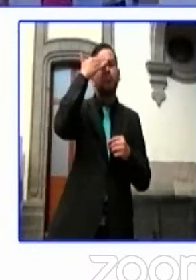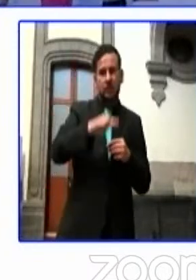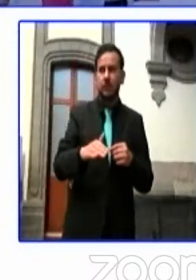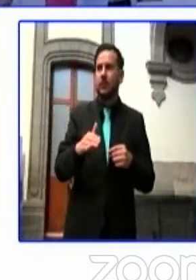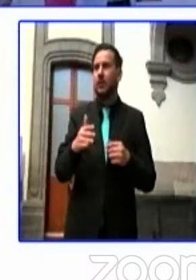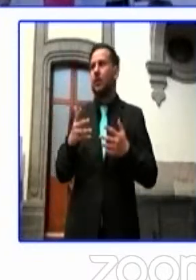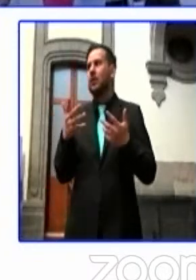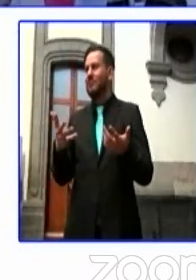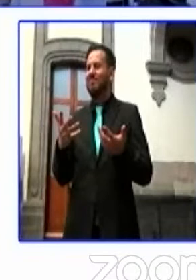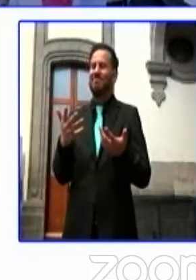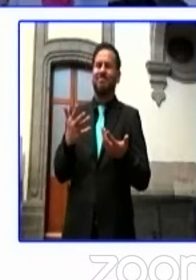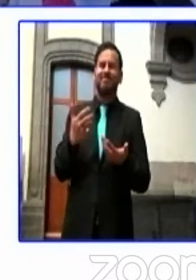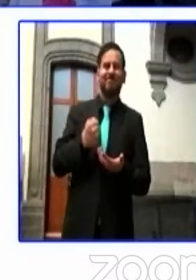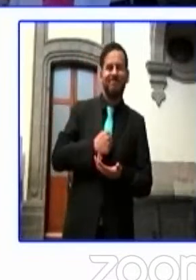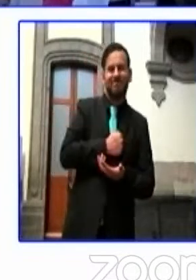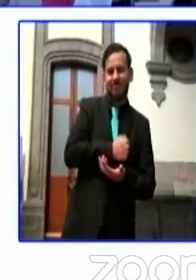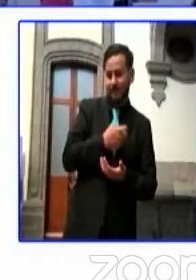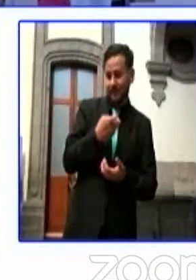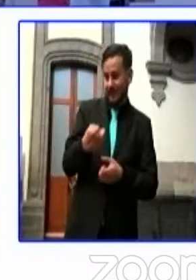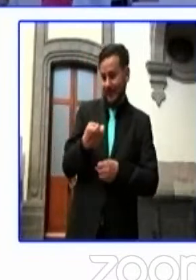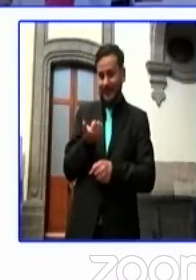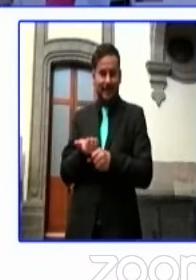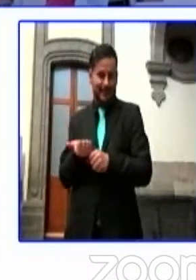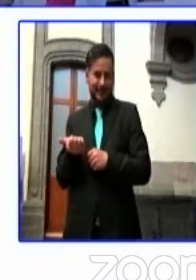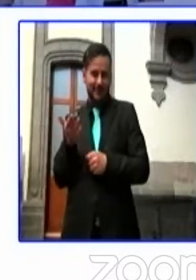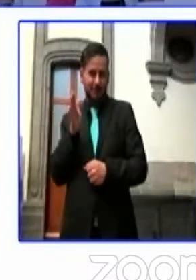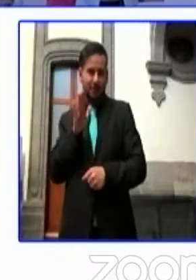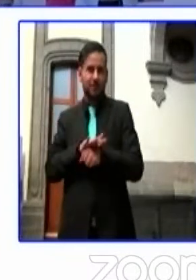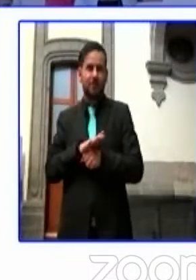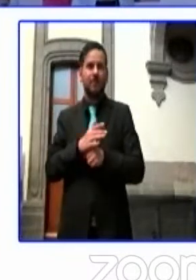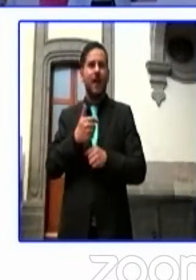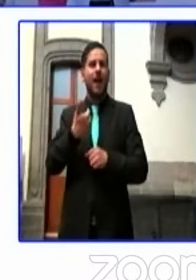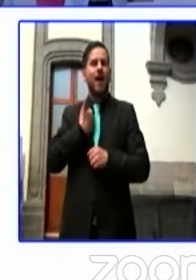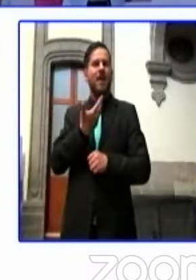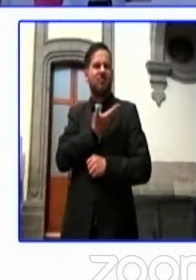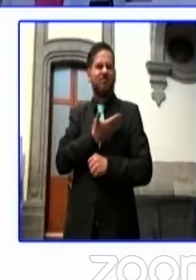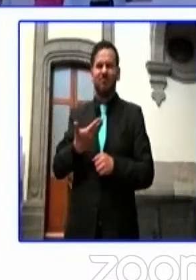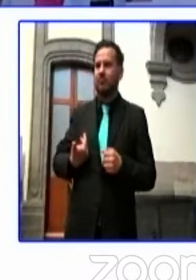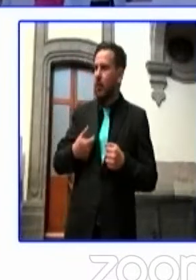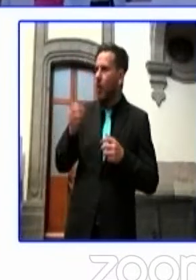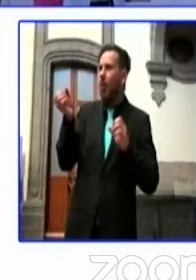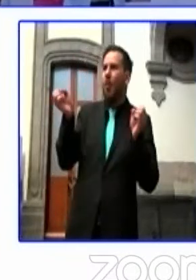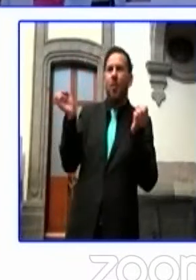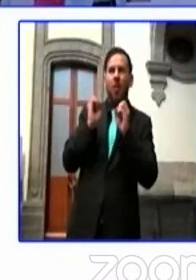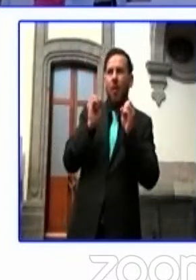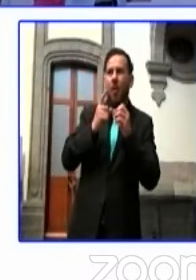lamentamos mucho que en esta administración no hayamos logrado tener un